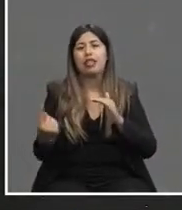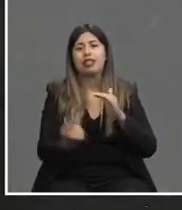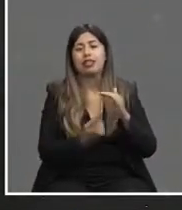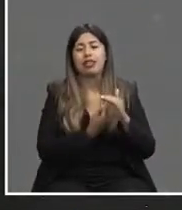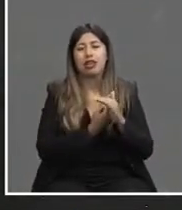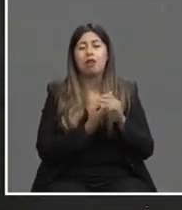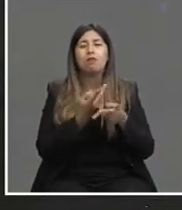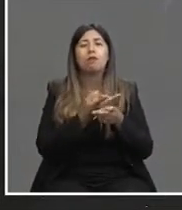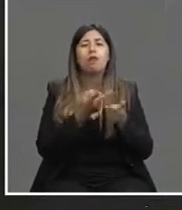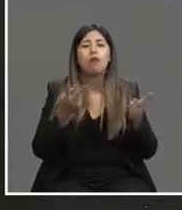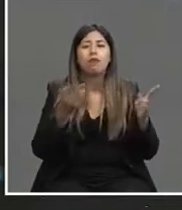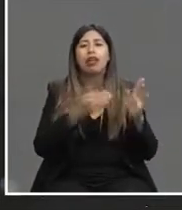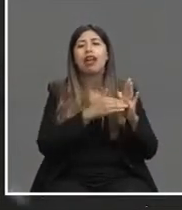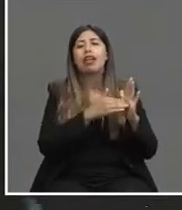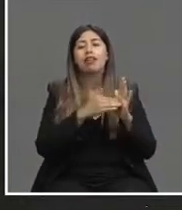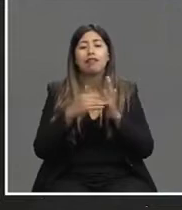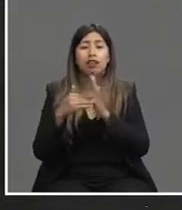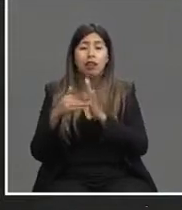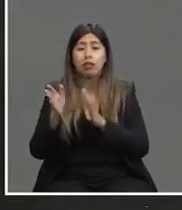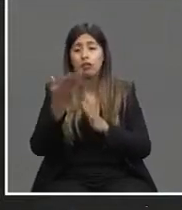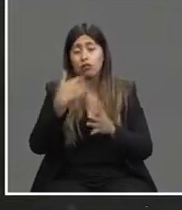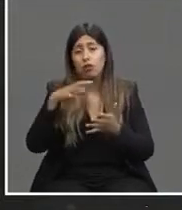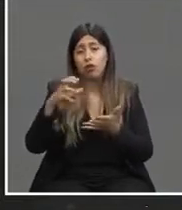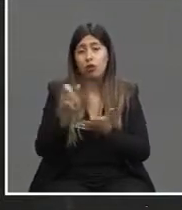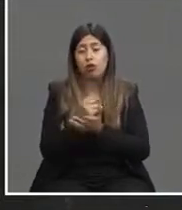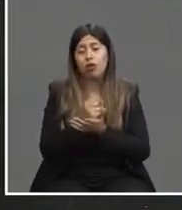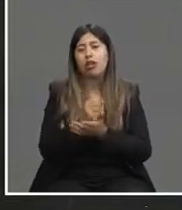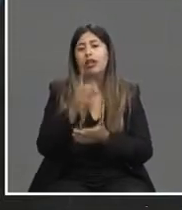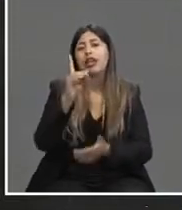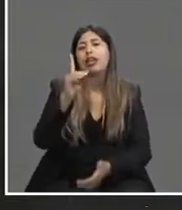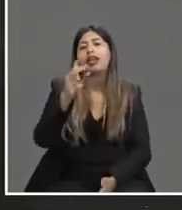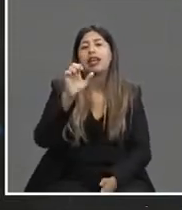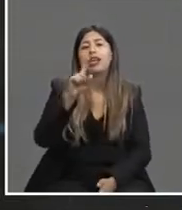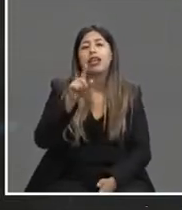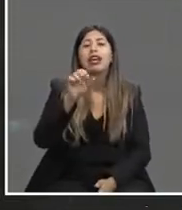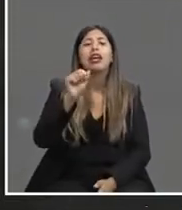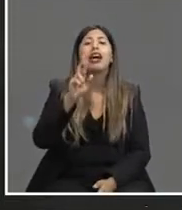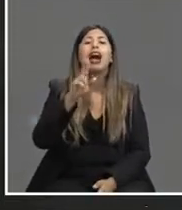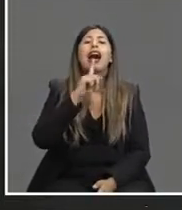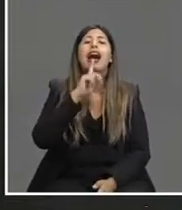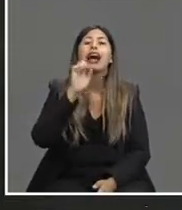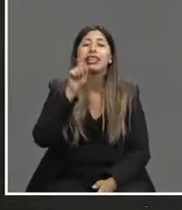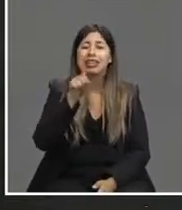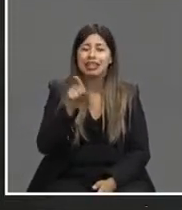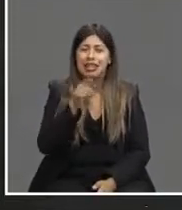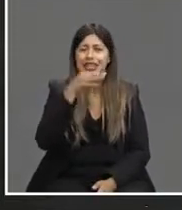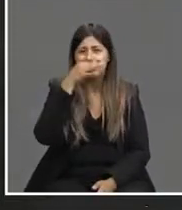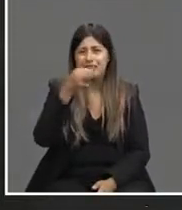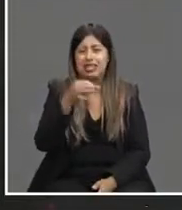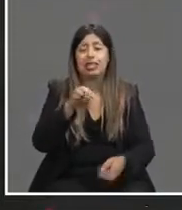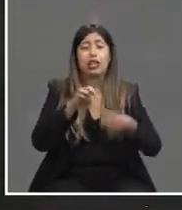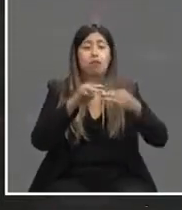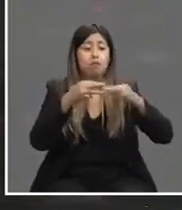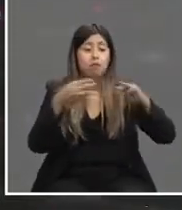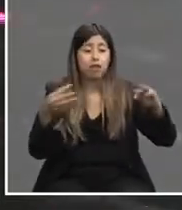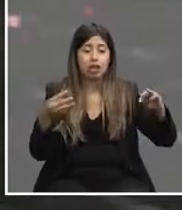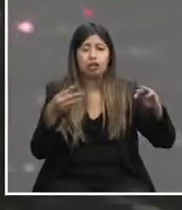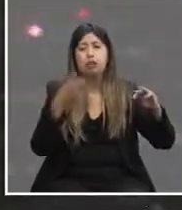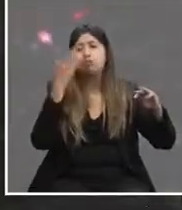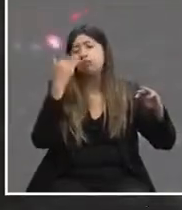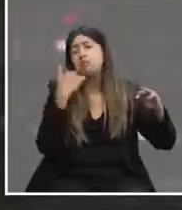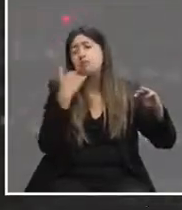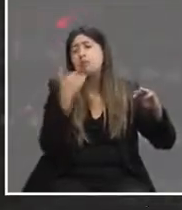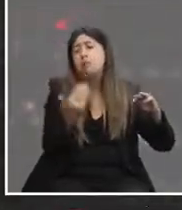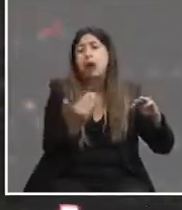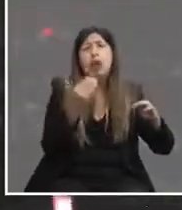transversal. Si logramos un método, dice, por ejemplo, Descartes, ¿verdad?, que no tenga en consideración si uno es muy inteligente, si